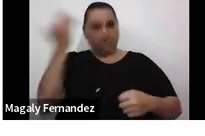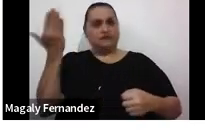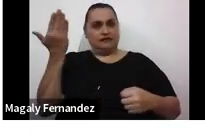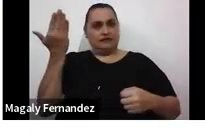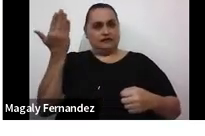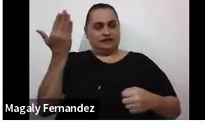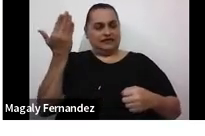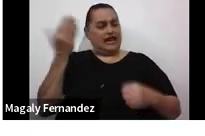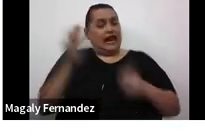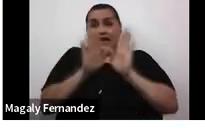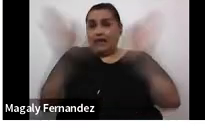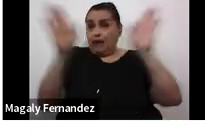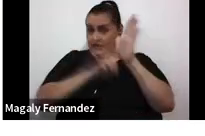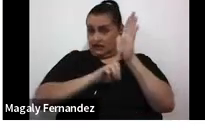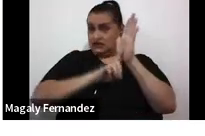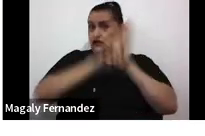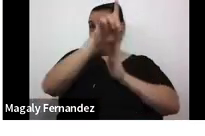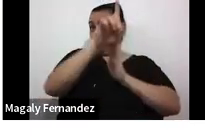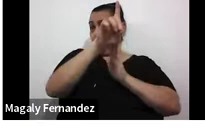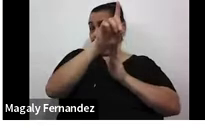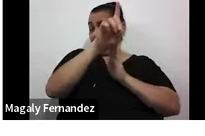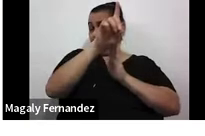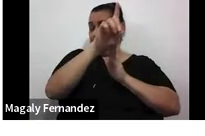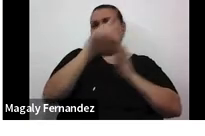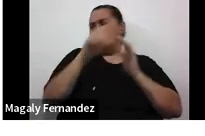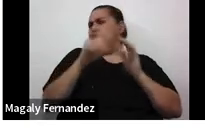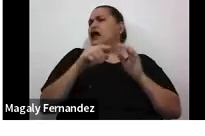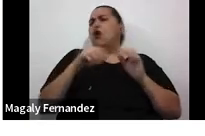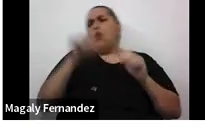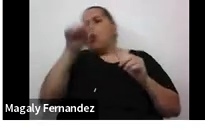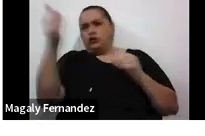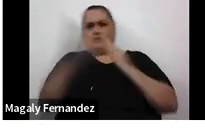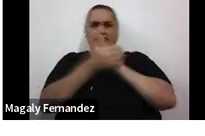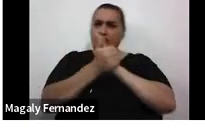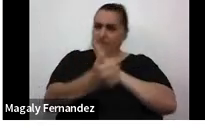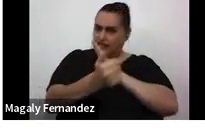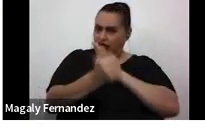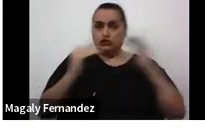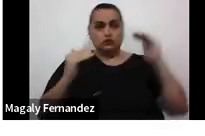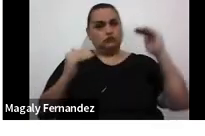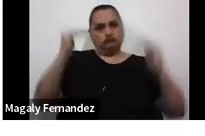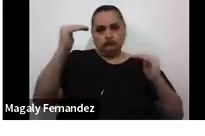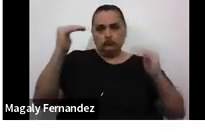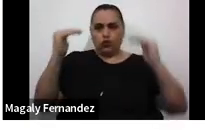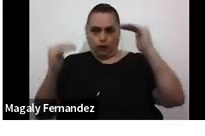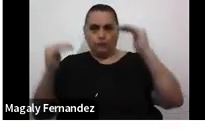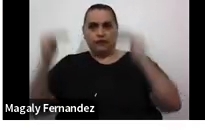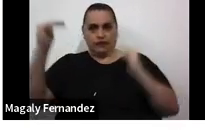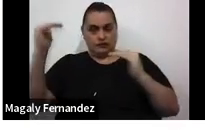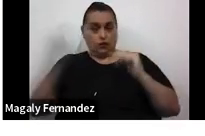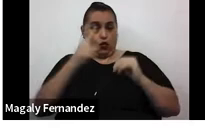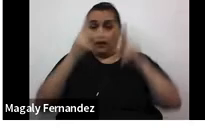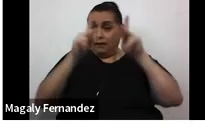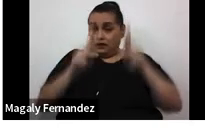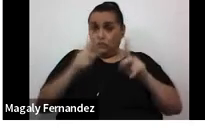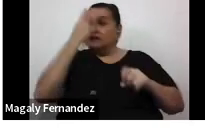desarrolla no siempre pero por lo general desarrolla otras habilidades que compensan qué sé yo una persona ciega